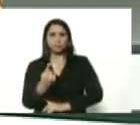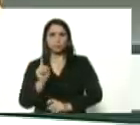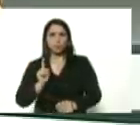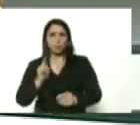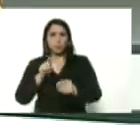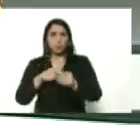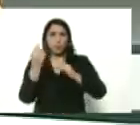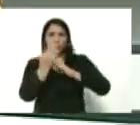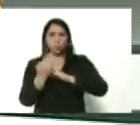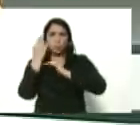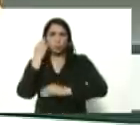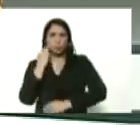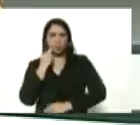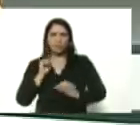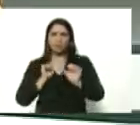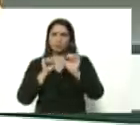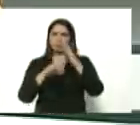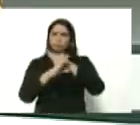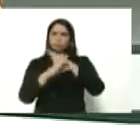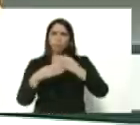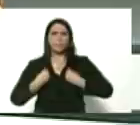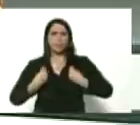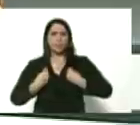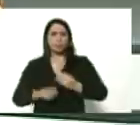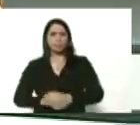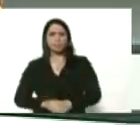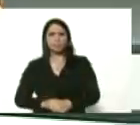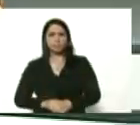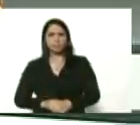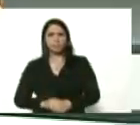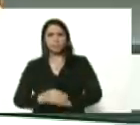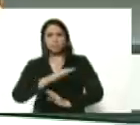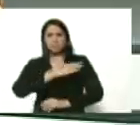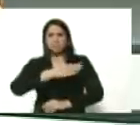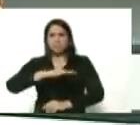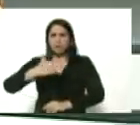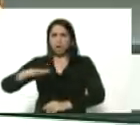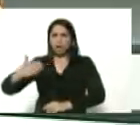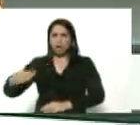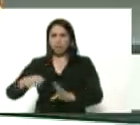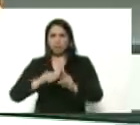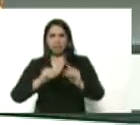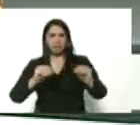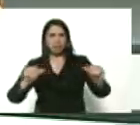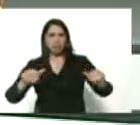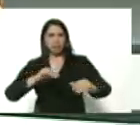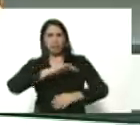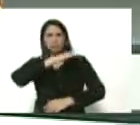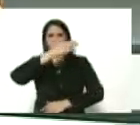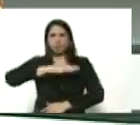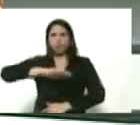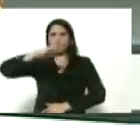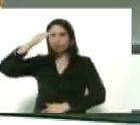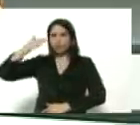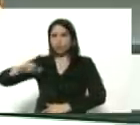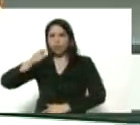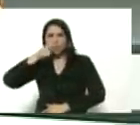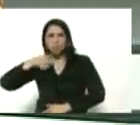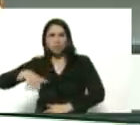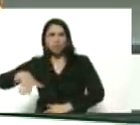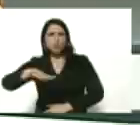de escudo bolivariano, se mantiene viva en mar, tierra, montaña,